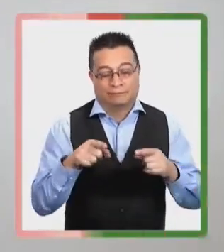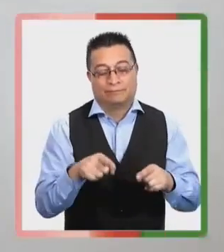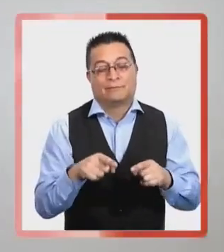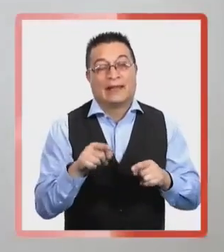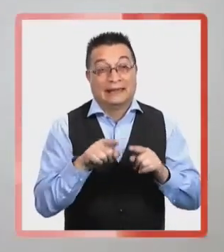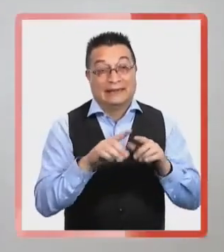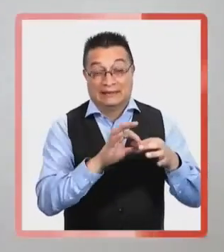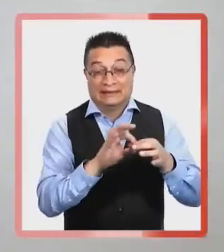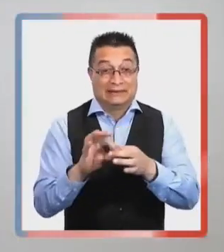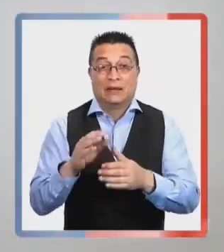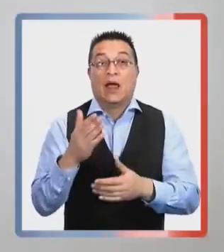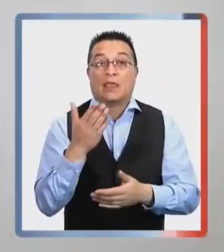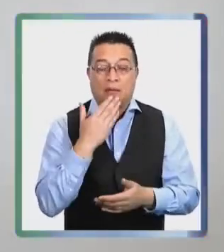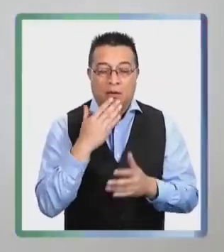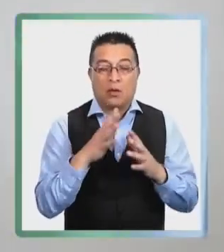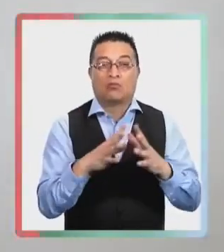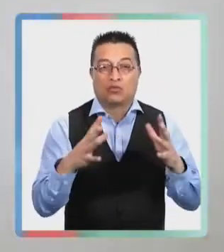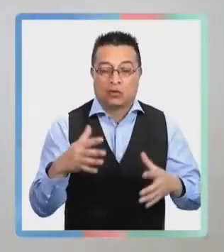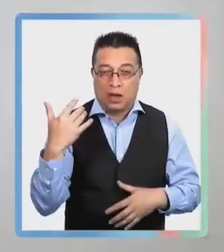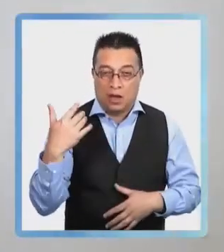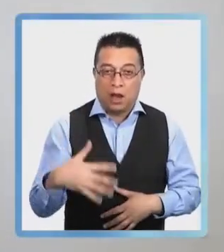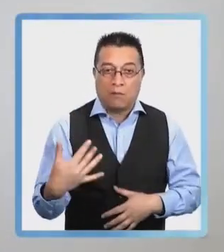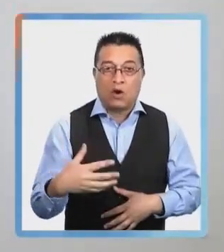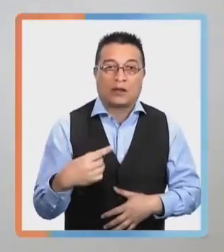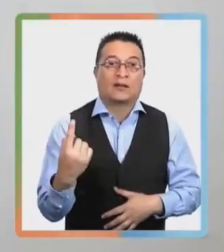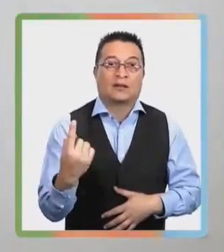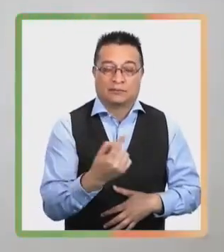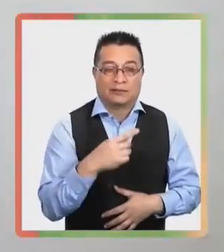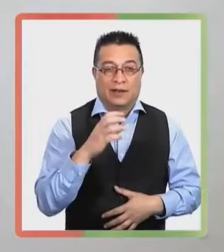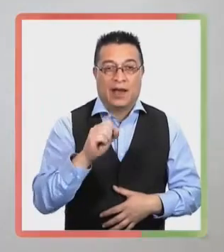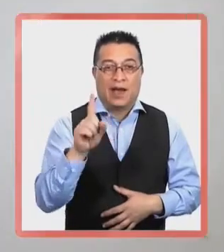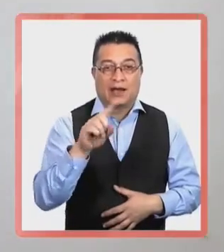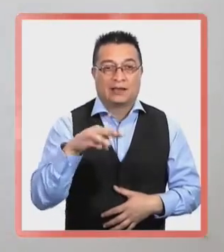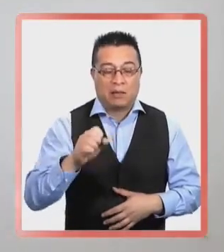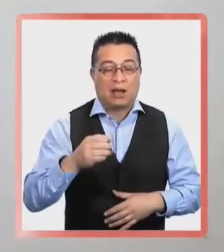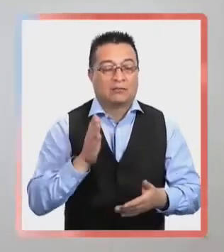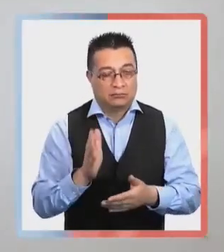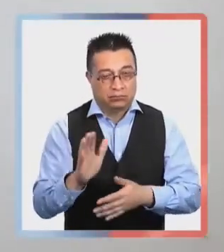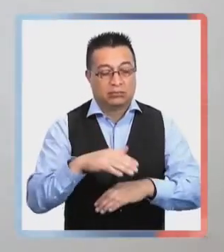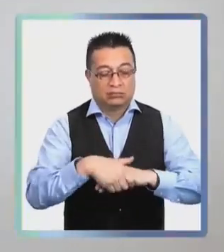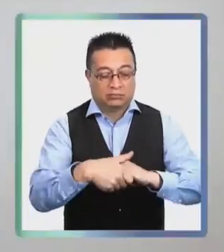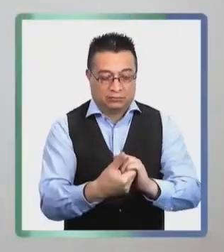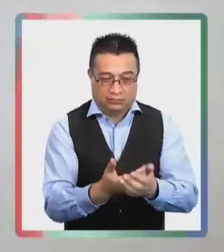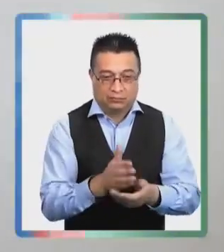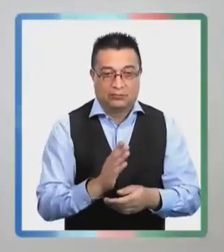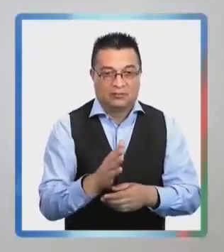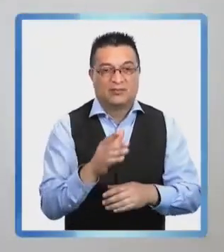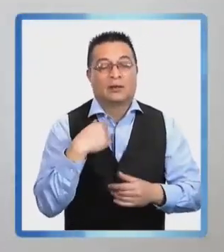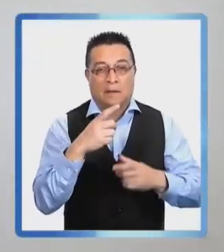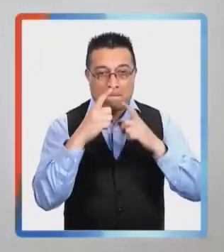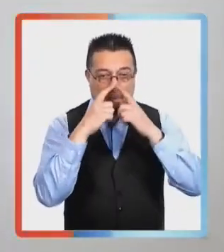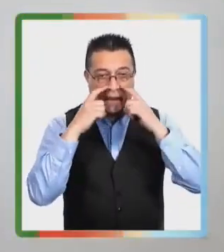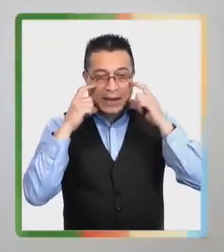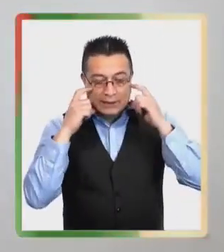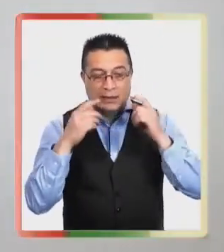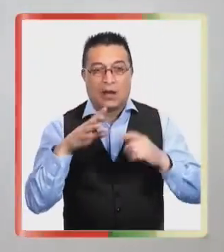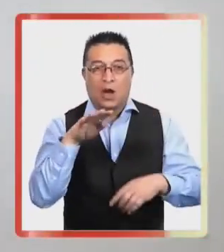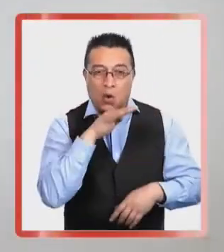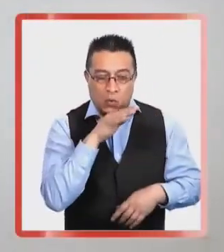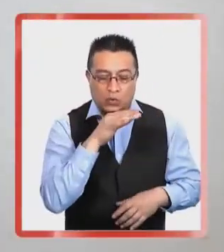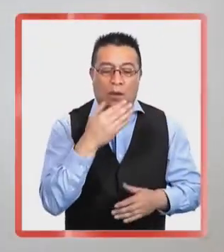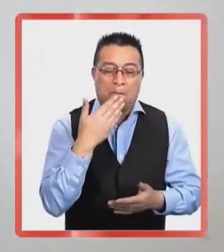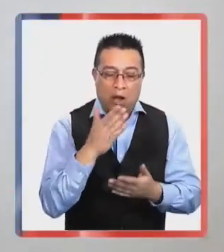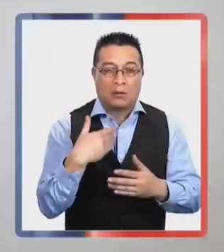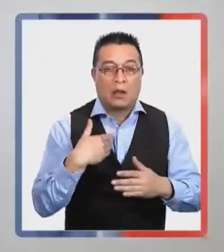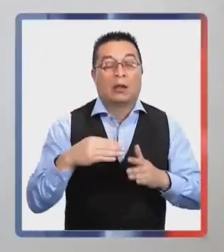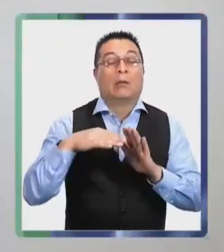evita las descompensaciones. Así que yo diría que en ese sentido también súper importante nuestros pacientes asmáticos que sigan con estas medidas de lavado de